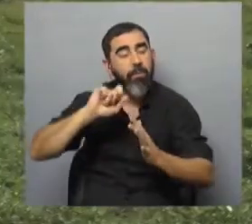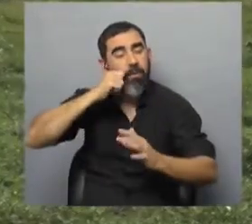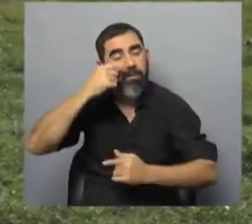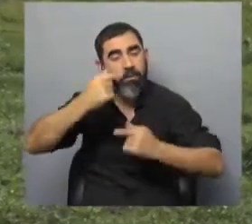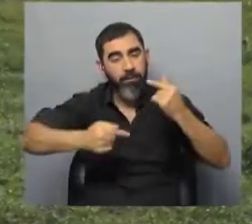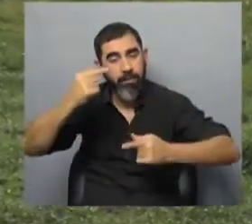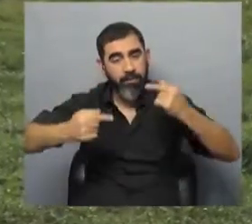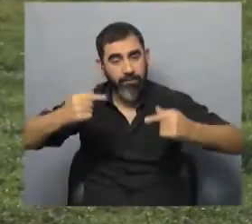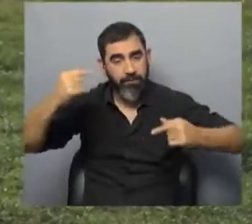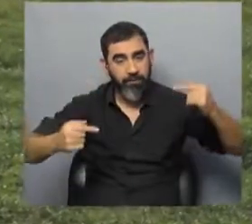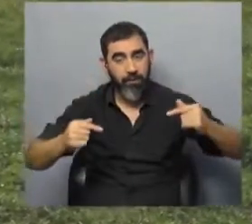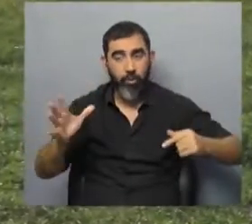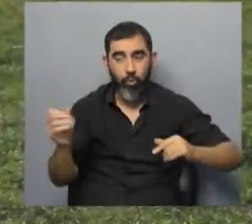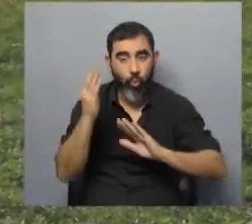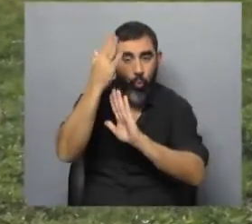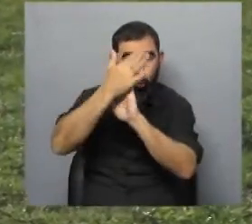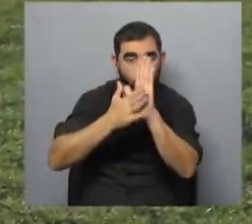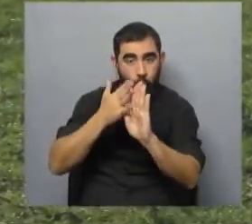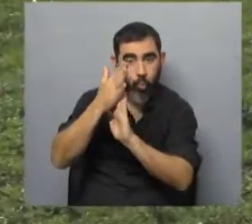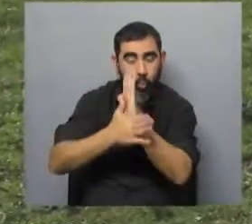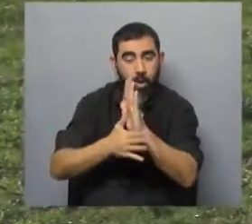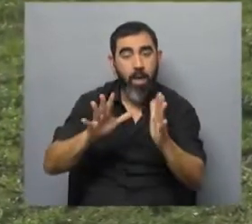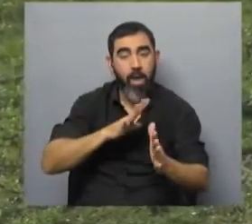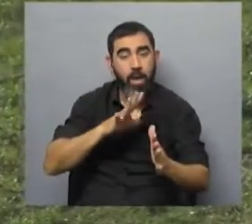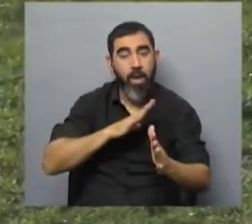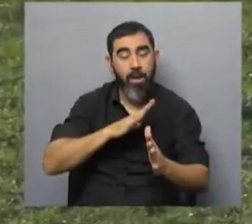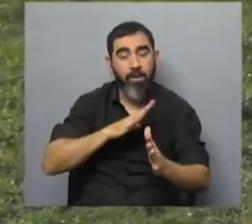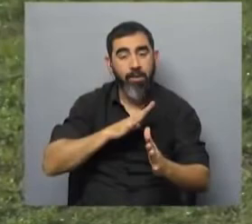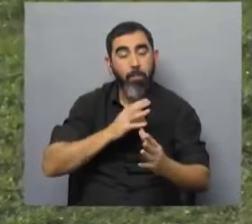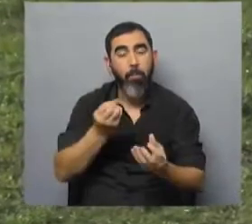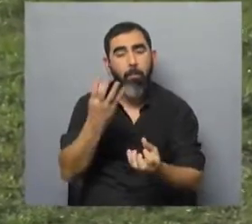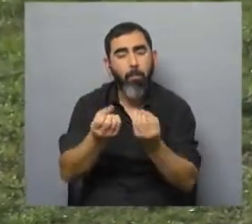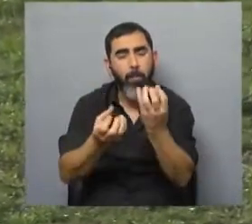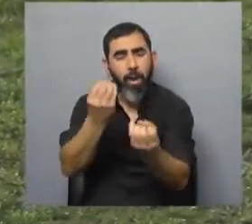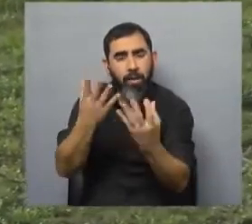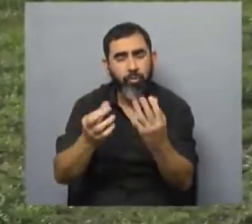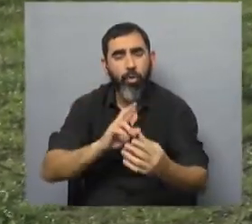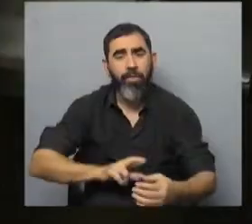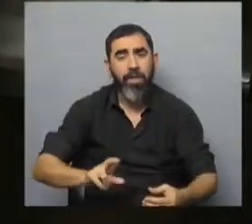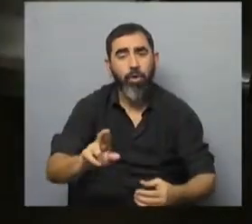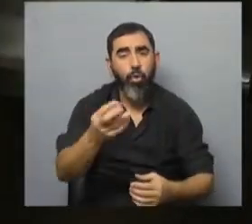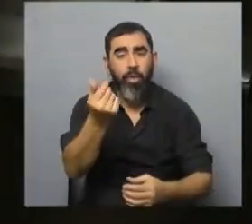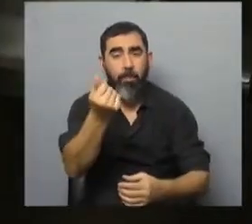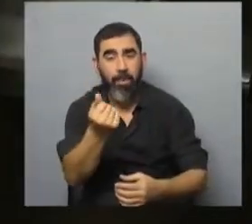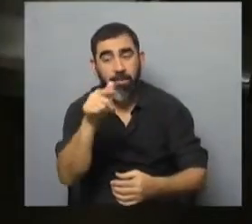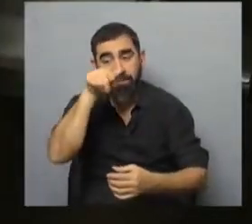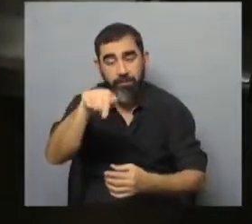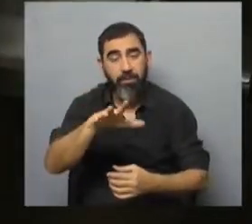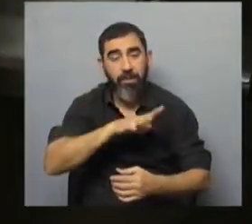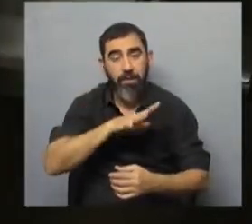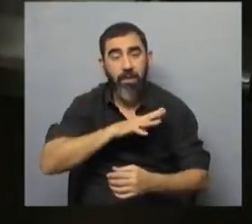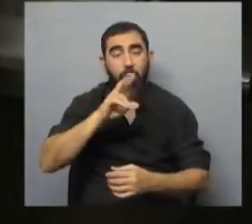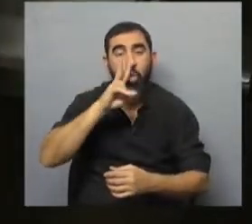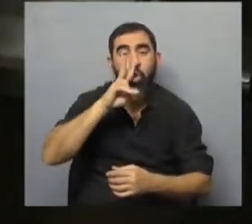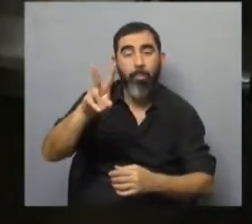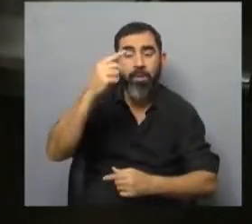biodiversidad. Todo el Uruguay se encuentra emplazado en el bioma de los pastizales templados del Río de la Plata. Allí existen más de